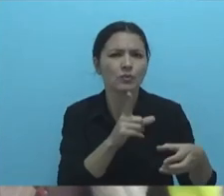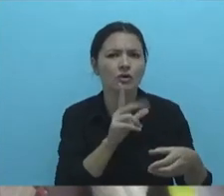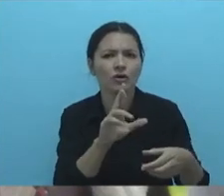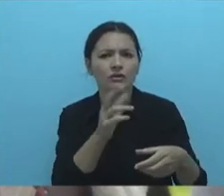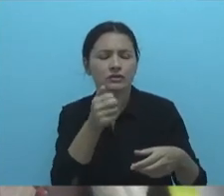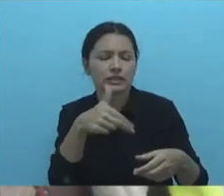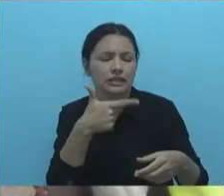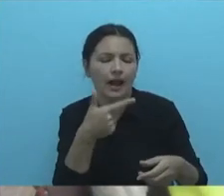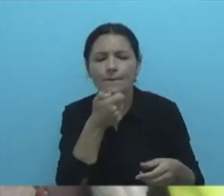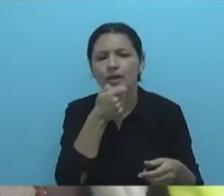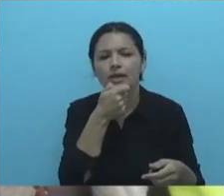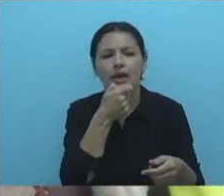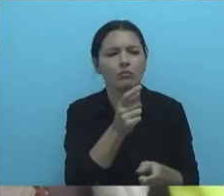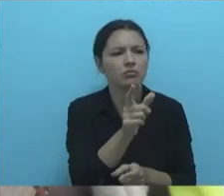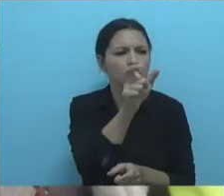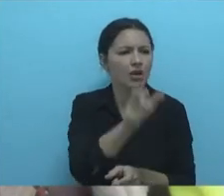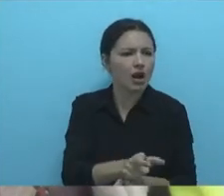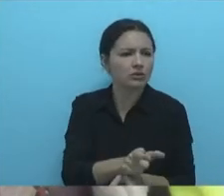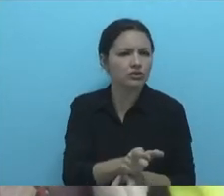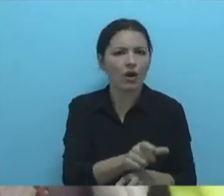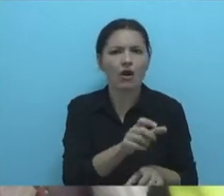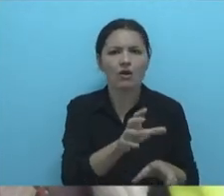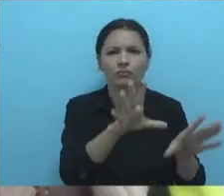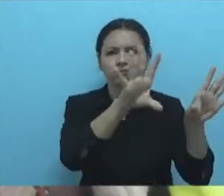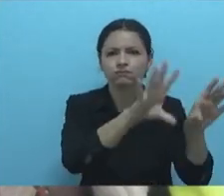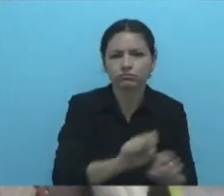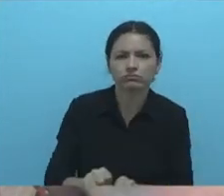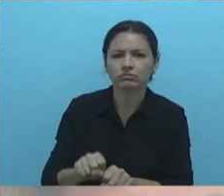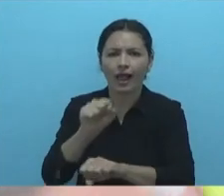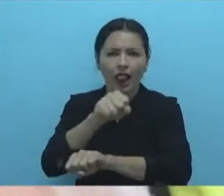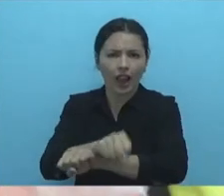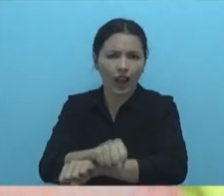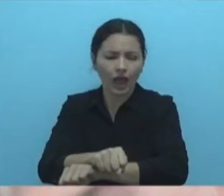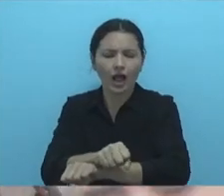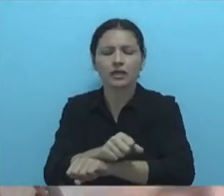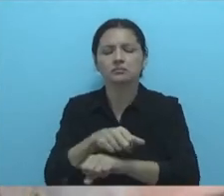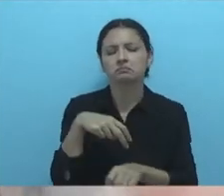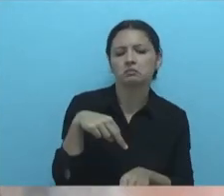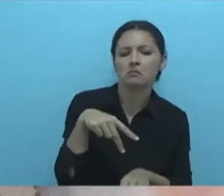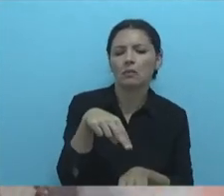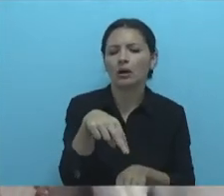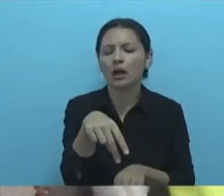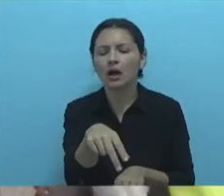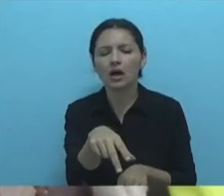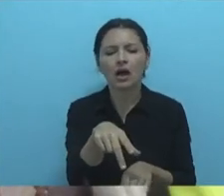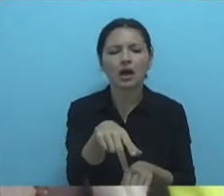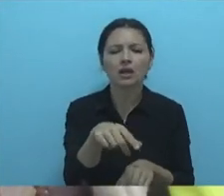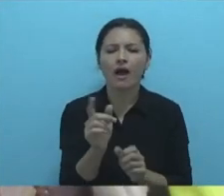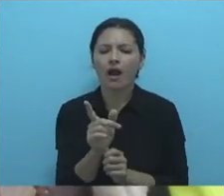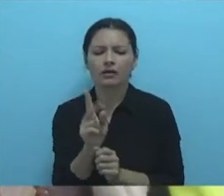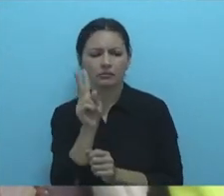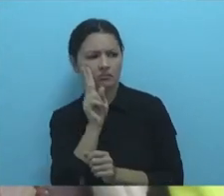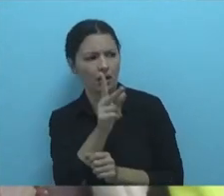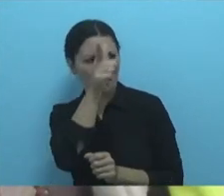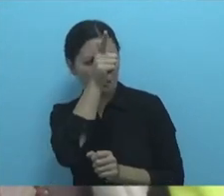las privaban de libertad persistentemente Cada vez que salían a la calle estuvieran